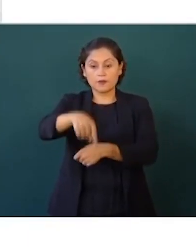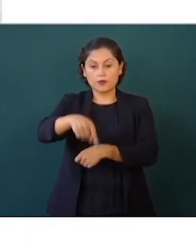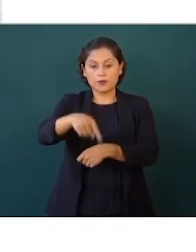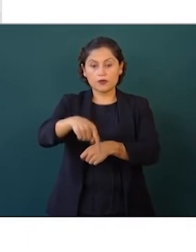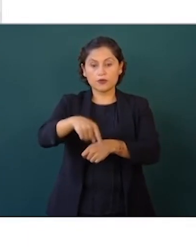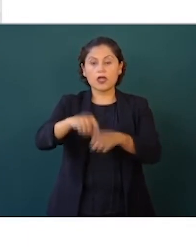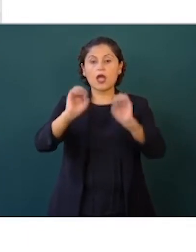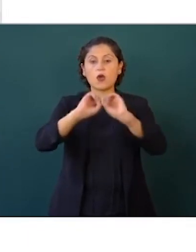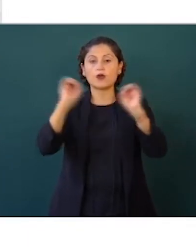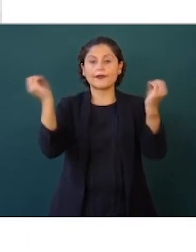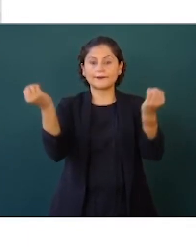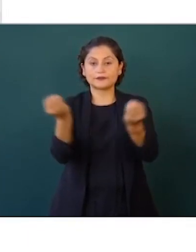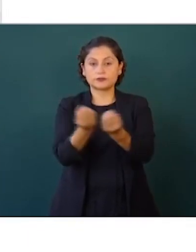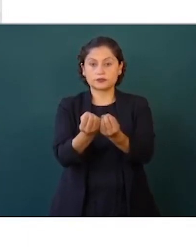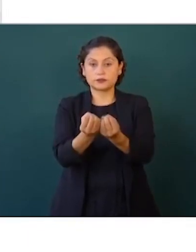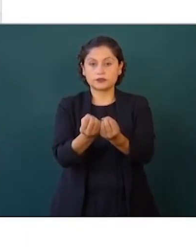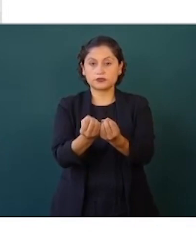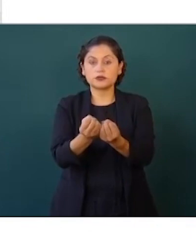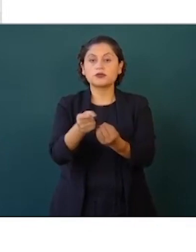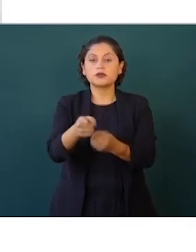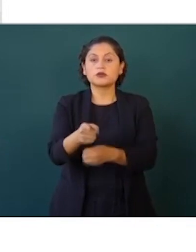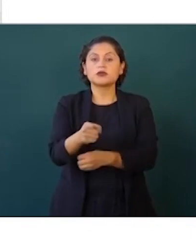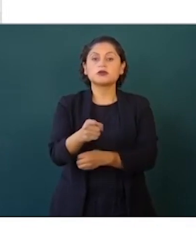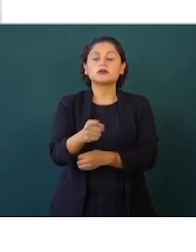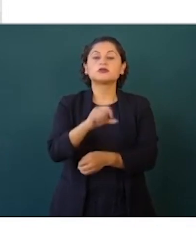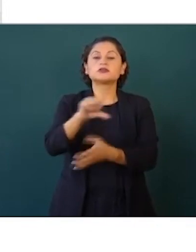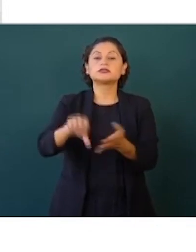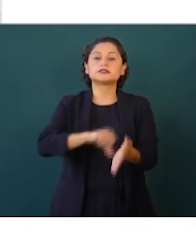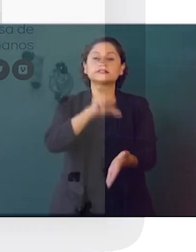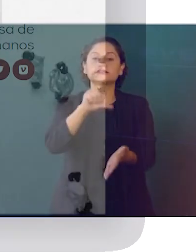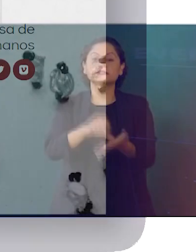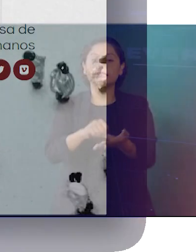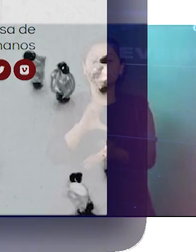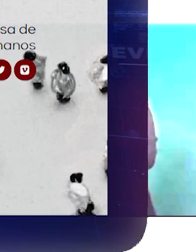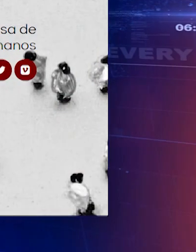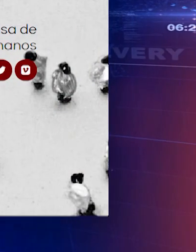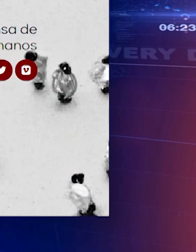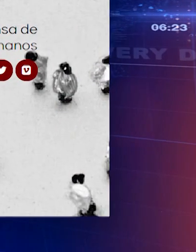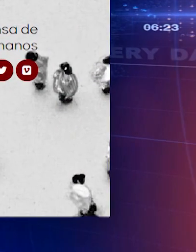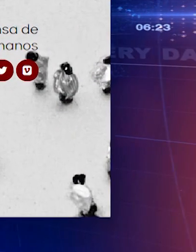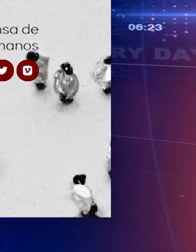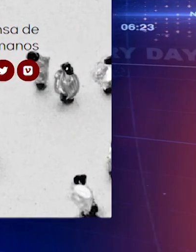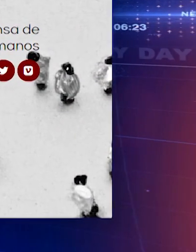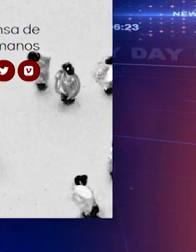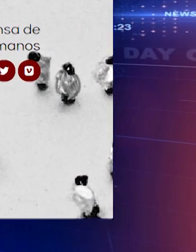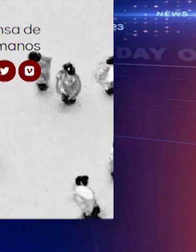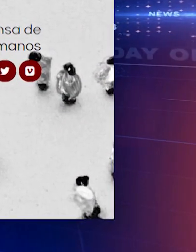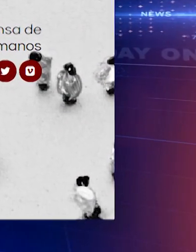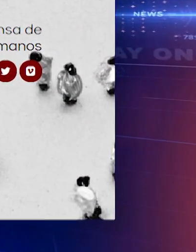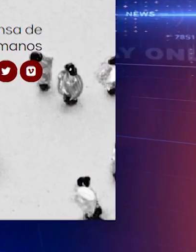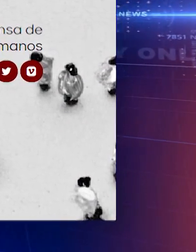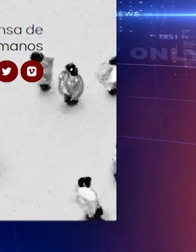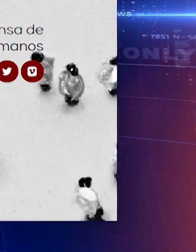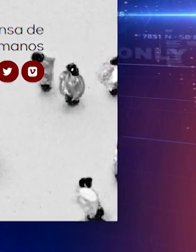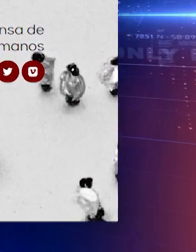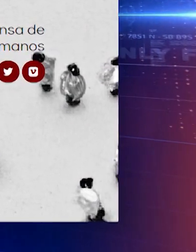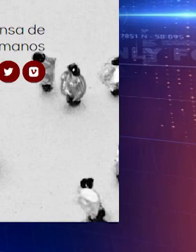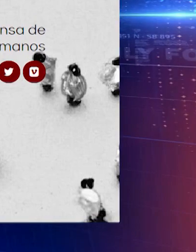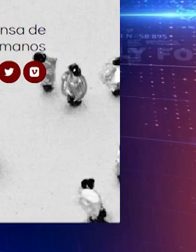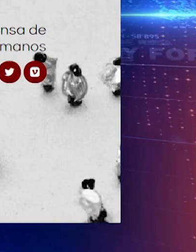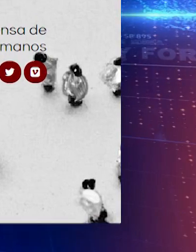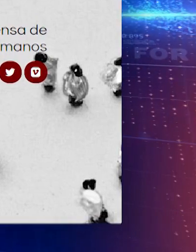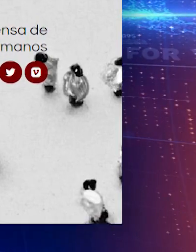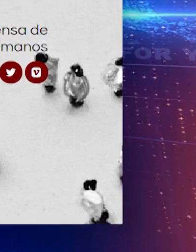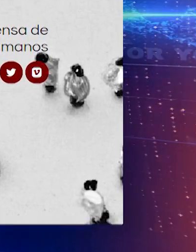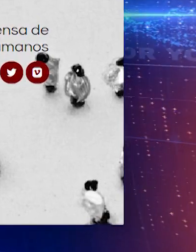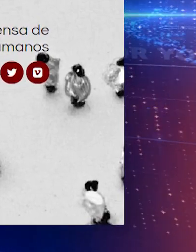para oponerse al Tren Maya. Uno de los grupos aludidos fue Indignación, Promoción y Defensa de los Derechos